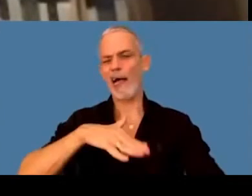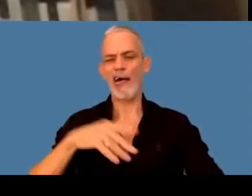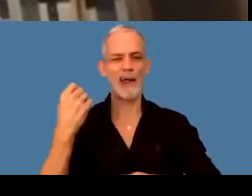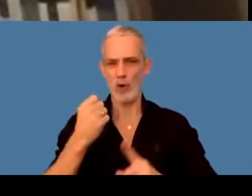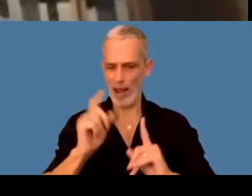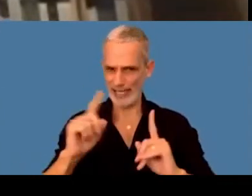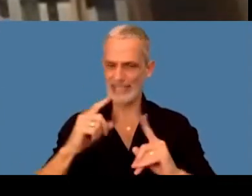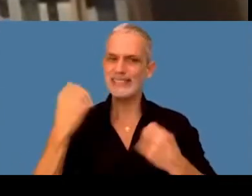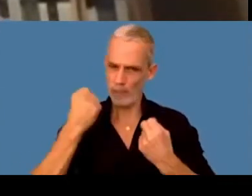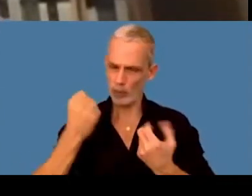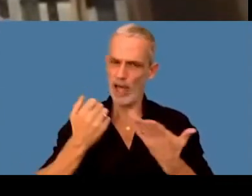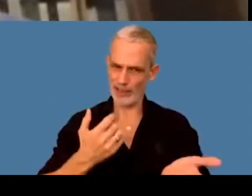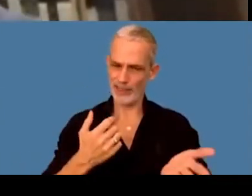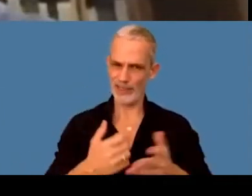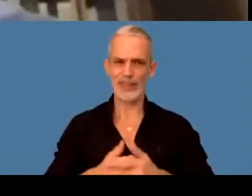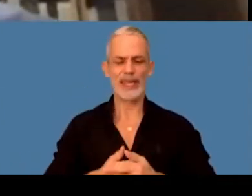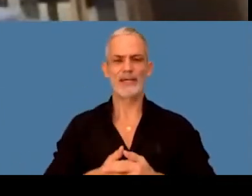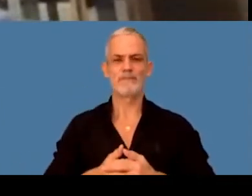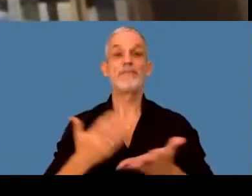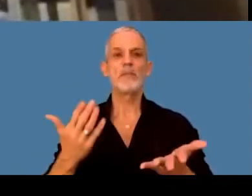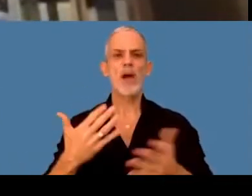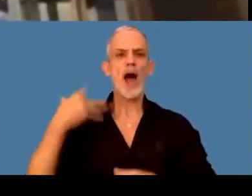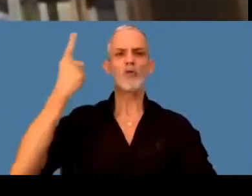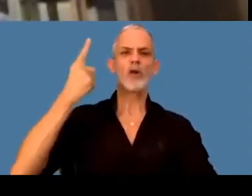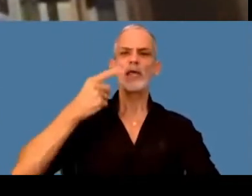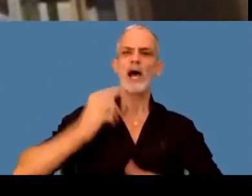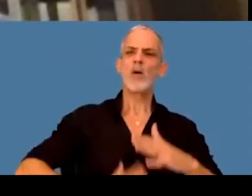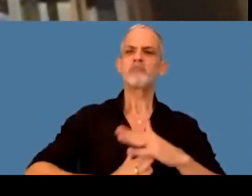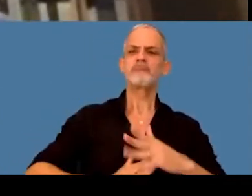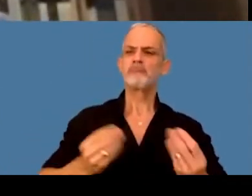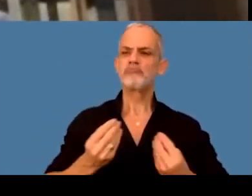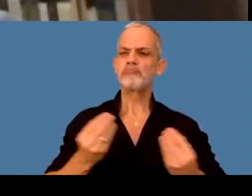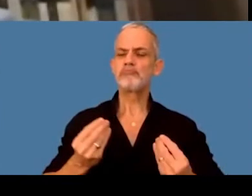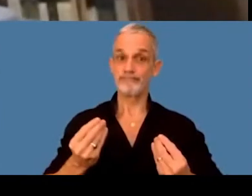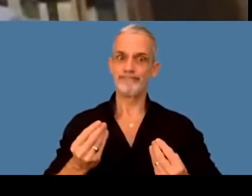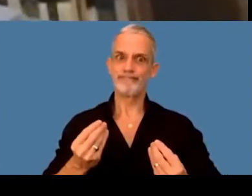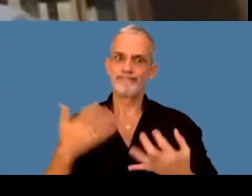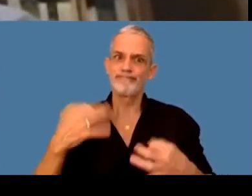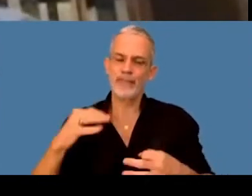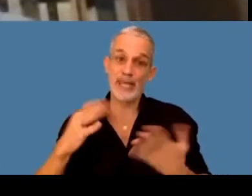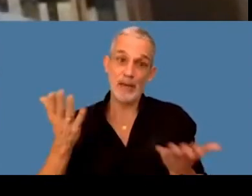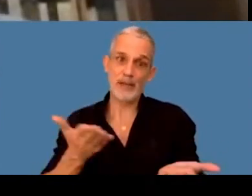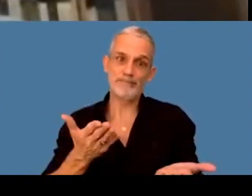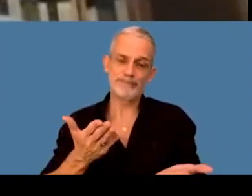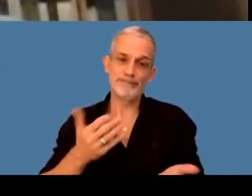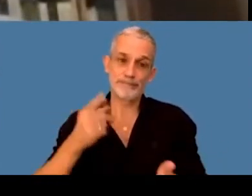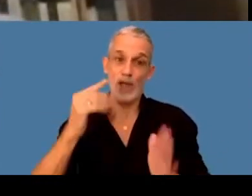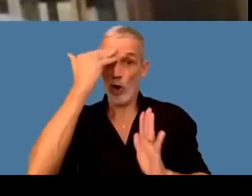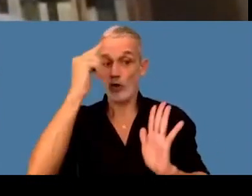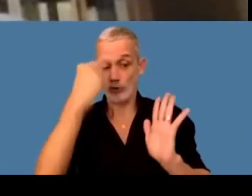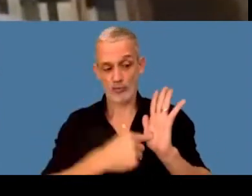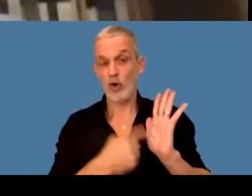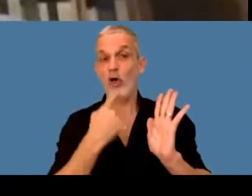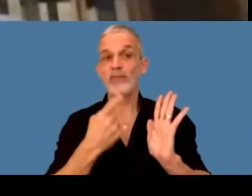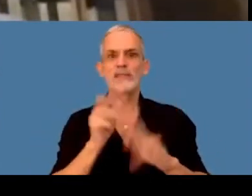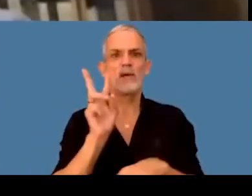porque la autoridad de aplicación, bueno, yo creo que tiene un mandato constitucional, que es proteger el